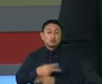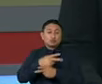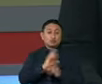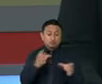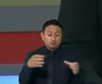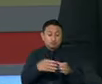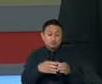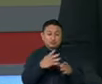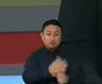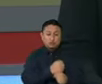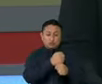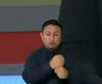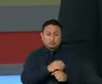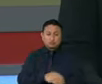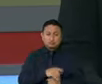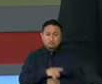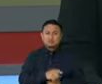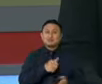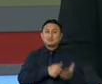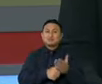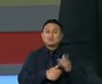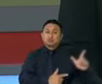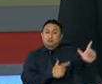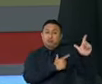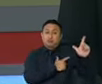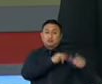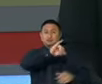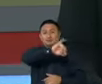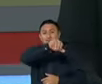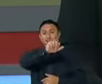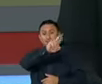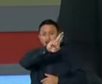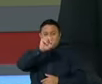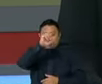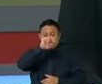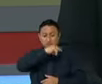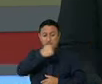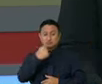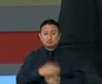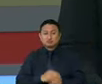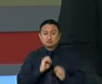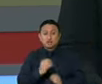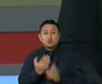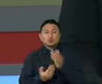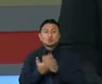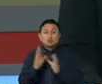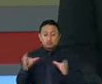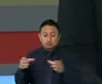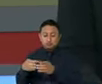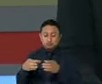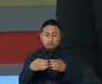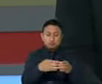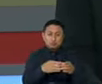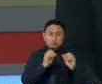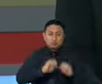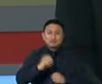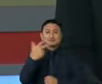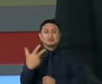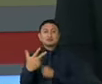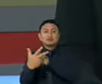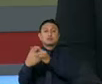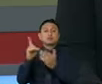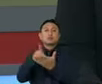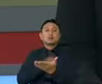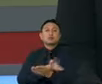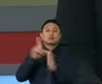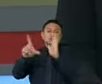de Seguridad. Aquí el ministro de Defensa, Osvaldo Jarrín, informó que se crearán comisiones para la elaboración de 3 proyectos de ley